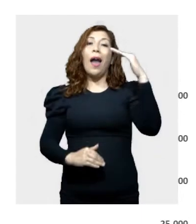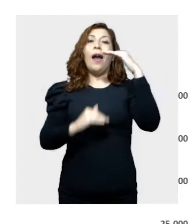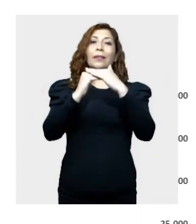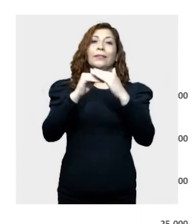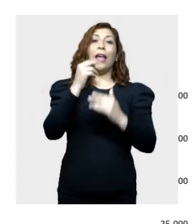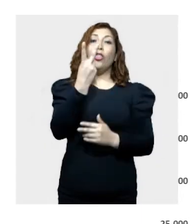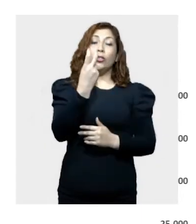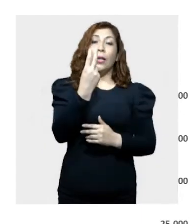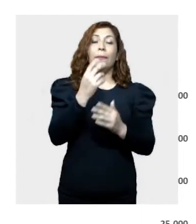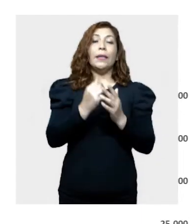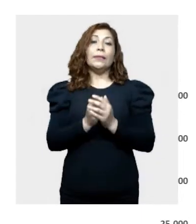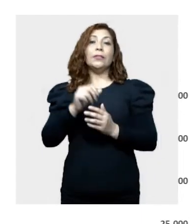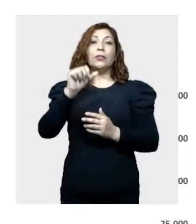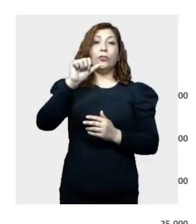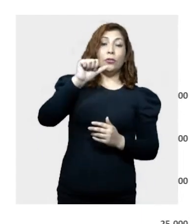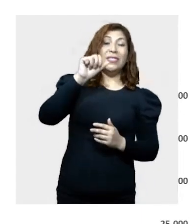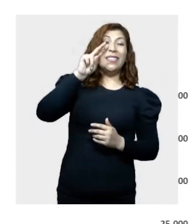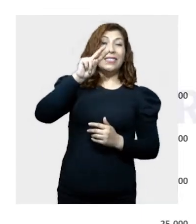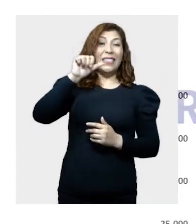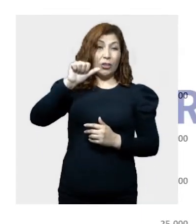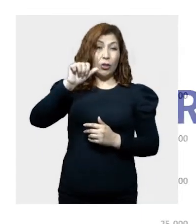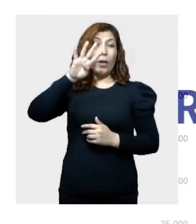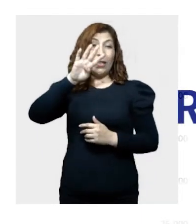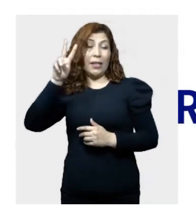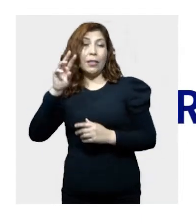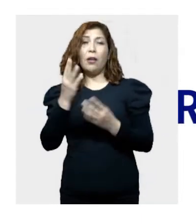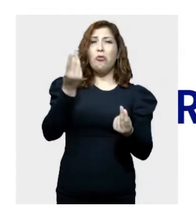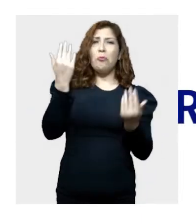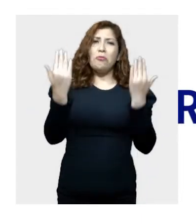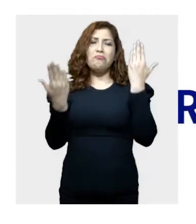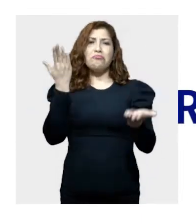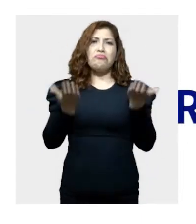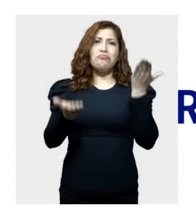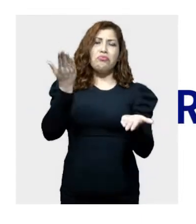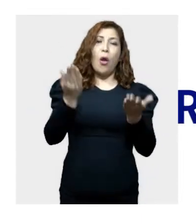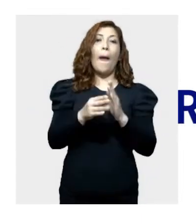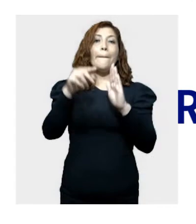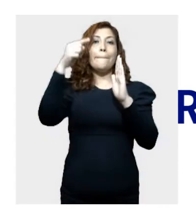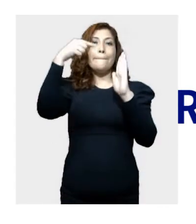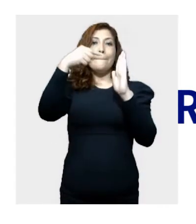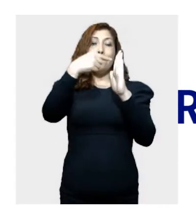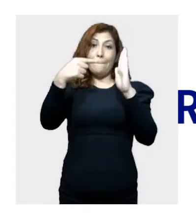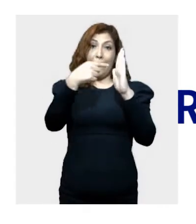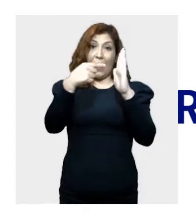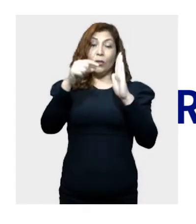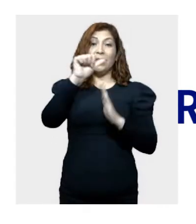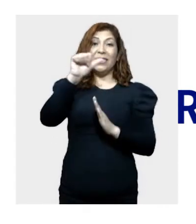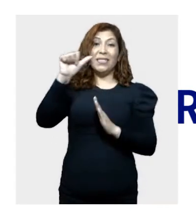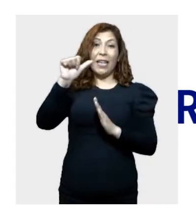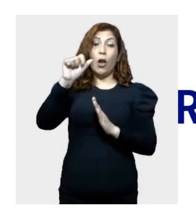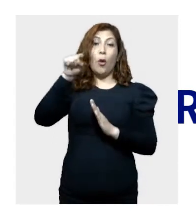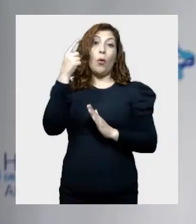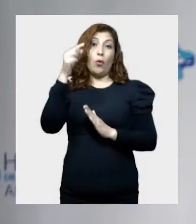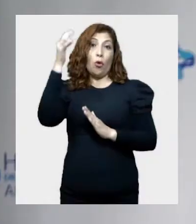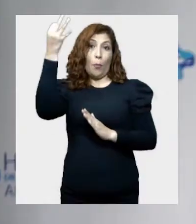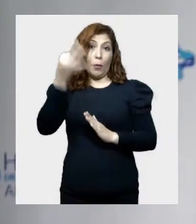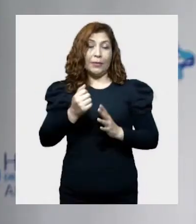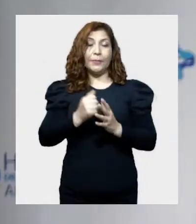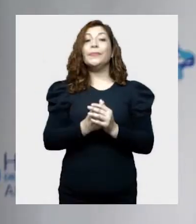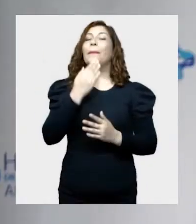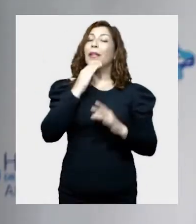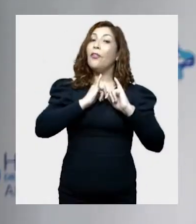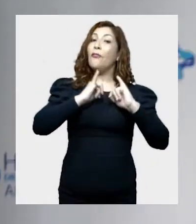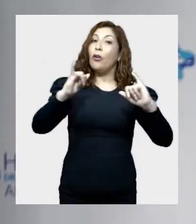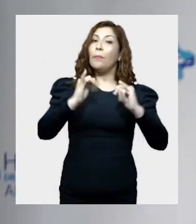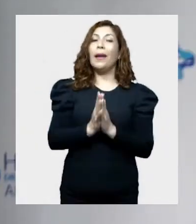solo 12.643. La variación fue de un menos 66,1%. Corresponde